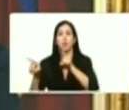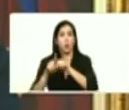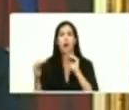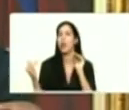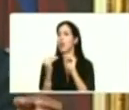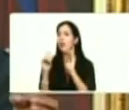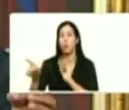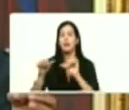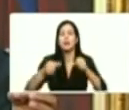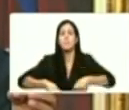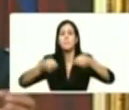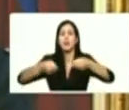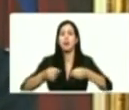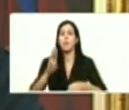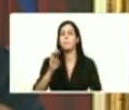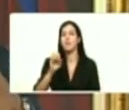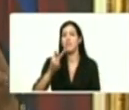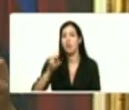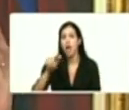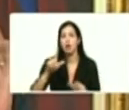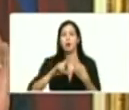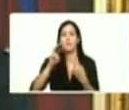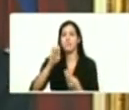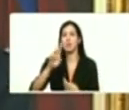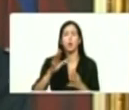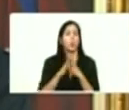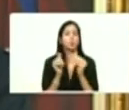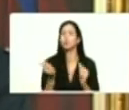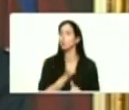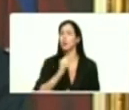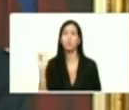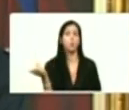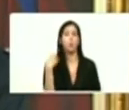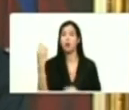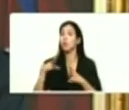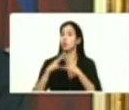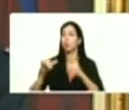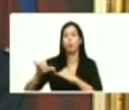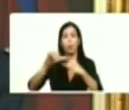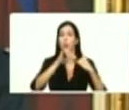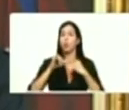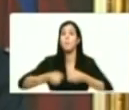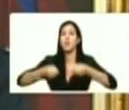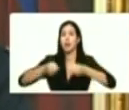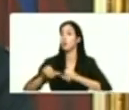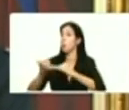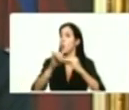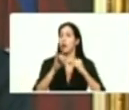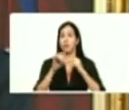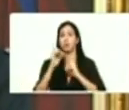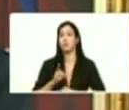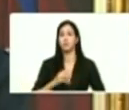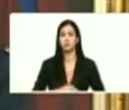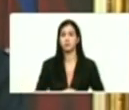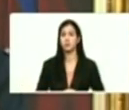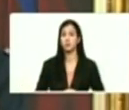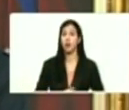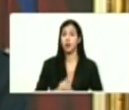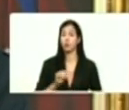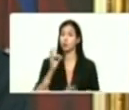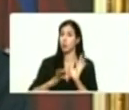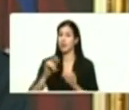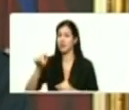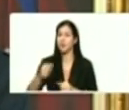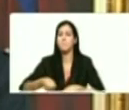y en nuestro sistema y luego se va a expresar en todos los demás ¿verdad? nosotros tenemos la ventaja que en